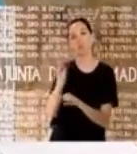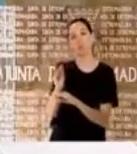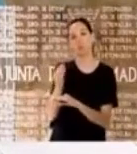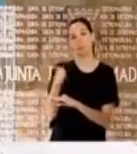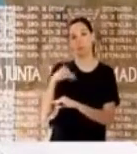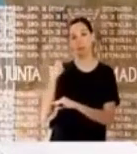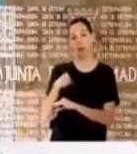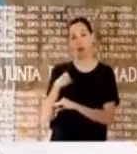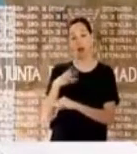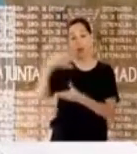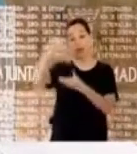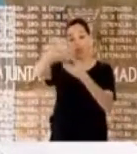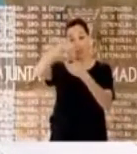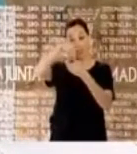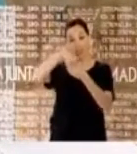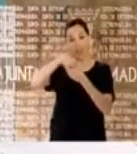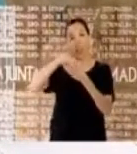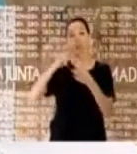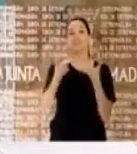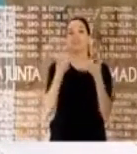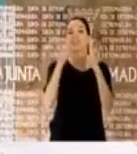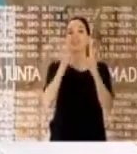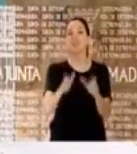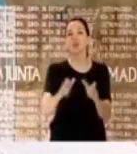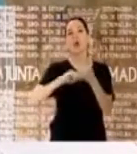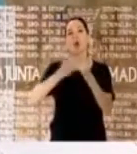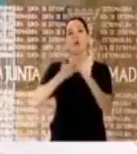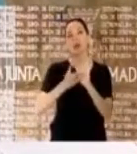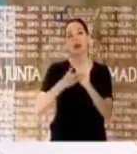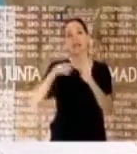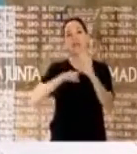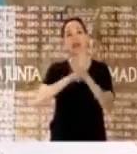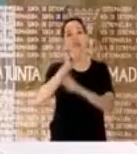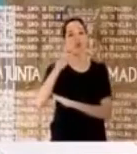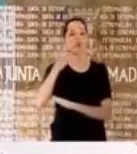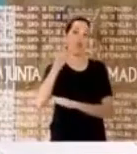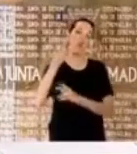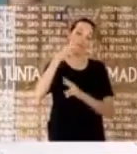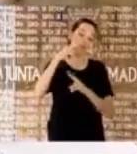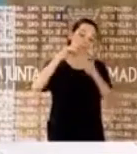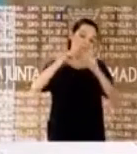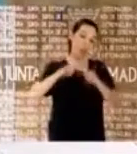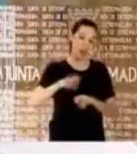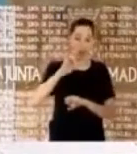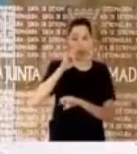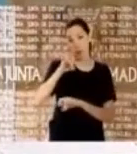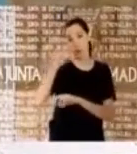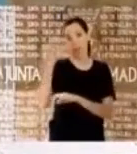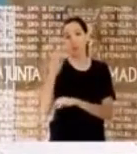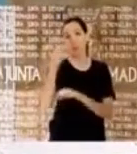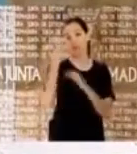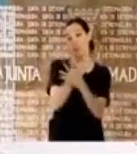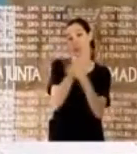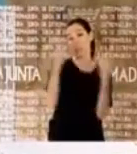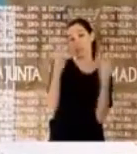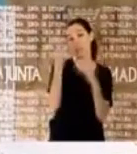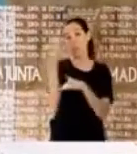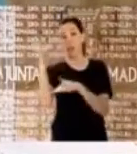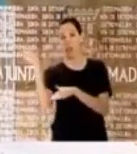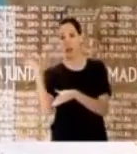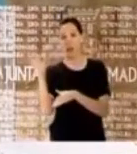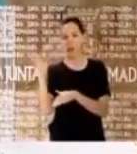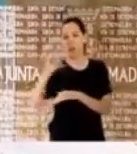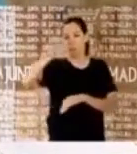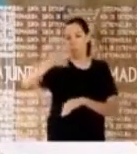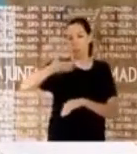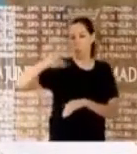dentro del Sexto Plan Regional de Investigación, Desarrollo e Innovación 17-20, que aprobamos ya hace tiempo y que les hemos venido desgranando muchas